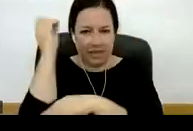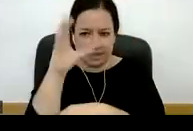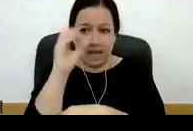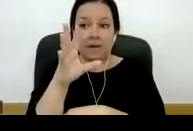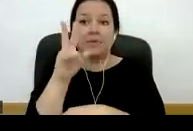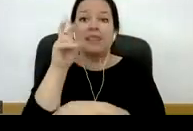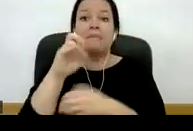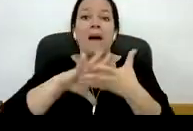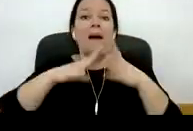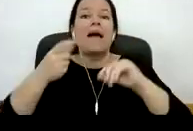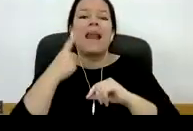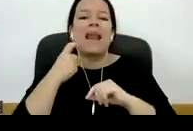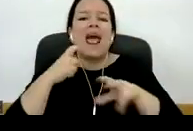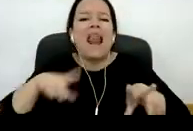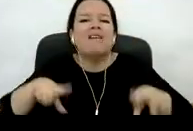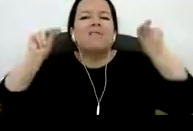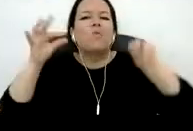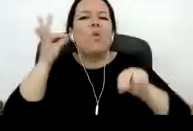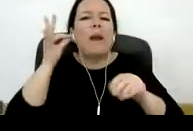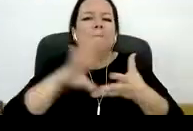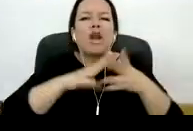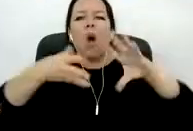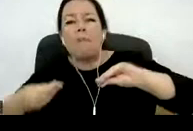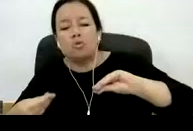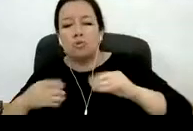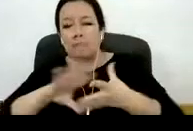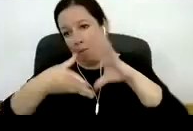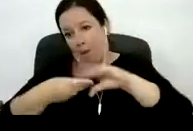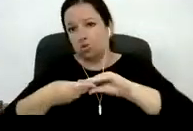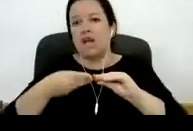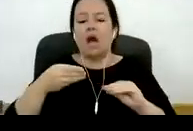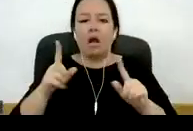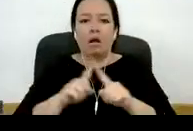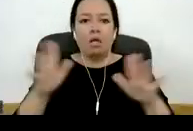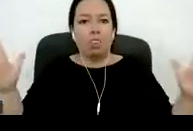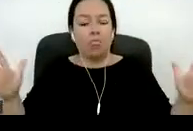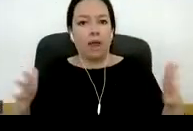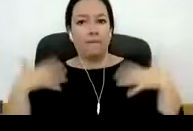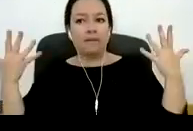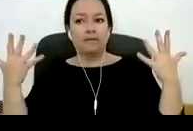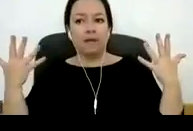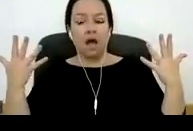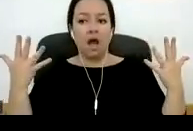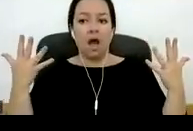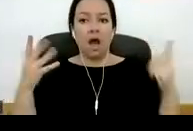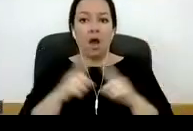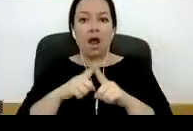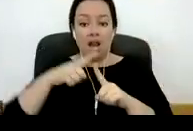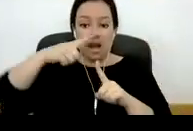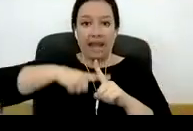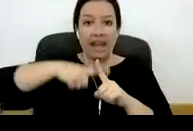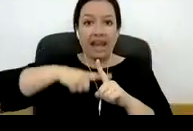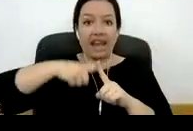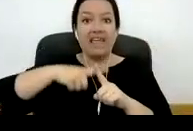es la menopausia, en la que rápidamente, de golpe y porrazo, hay un aumento de los niveles